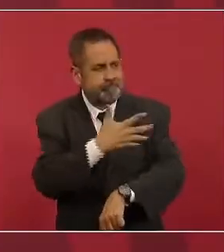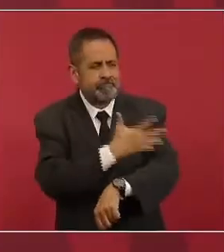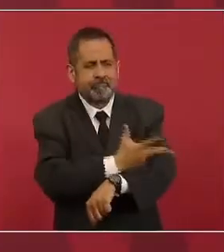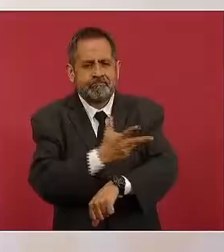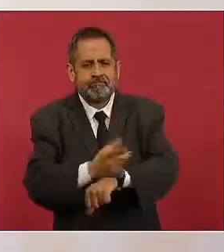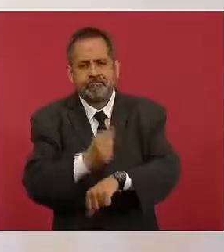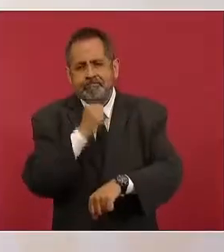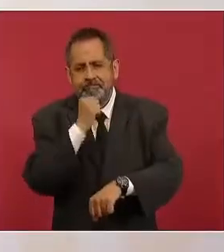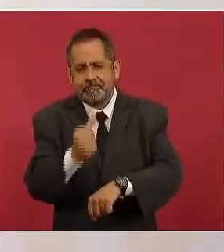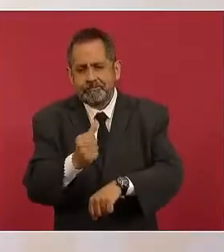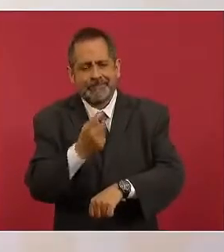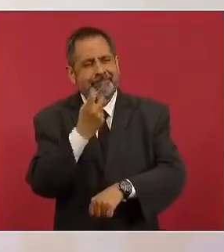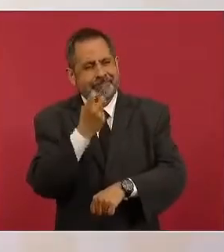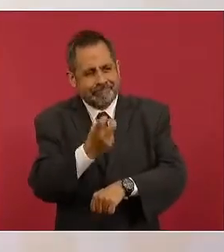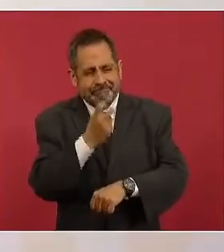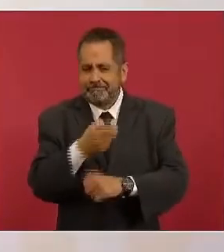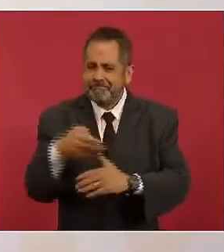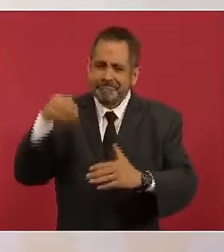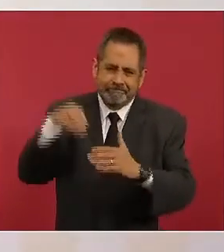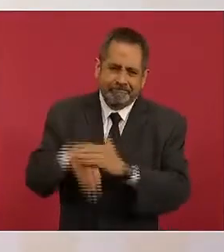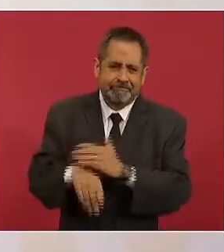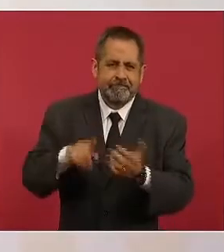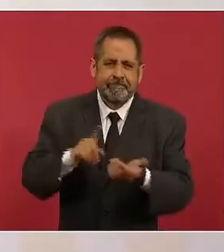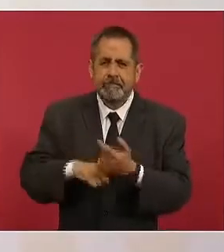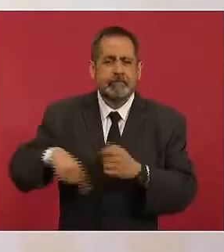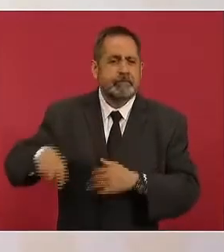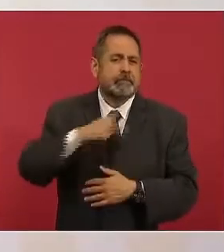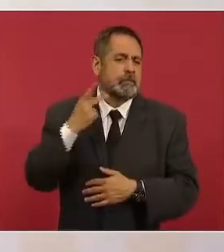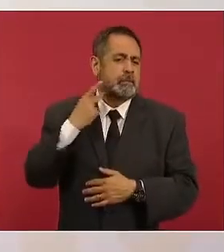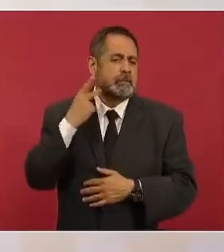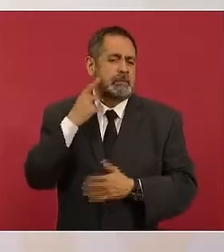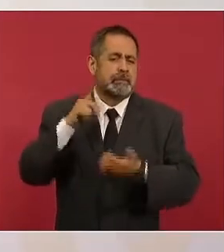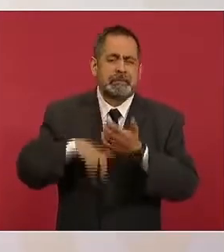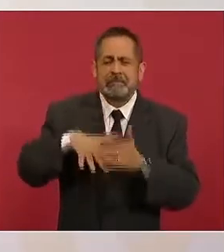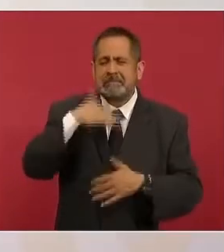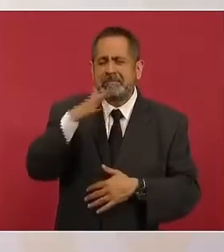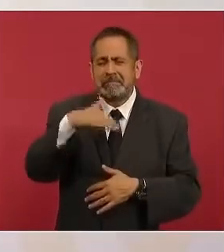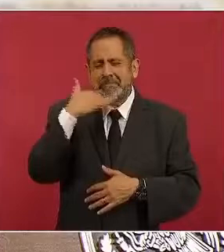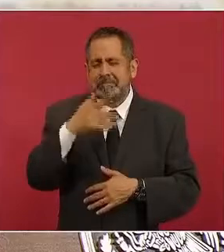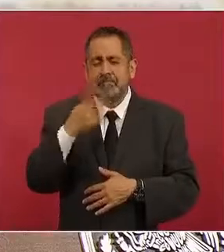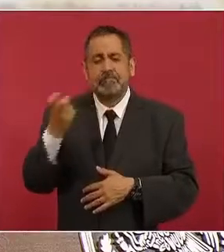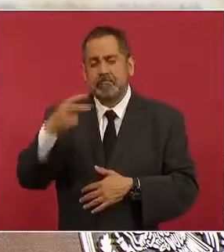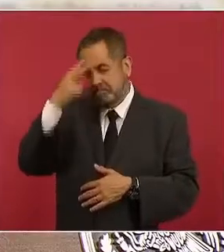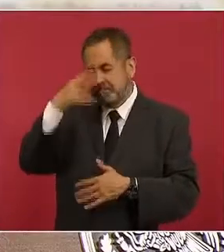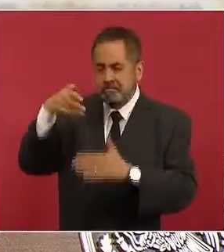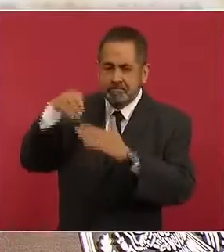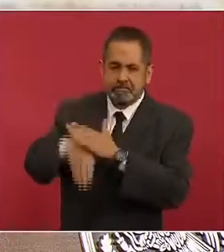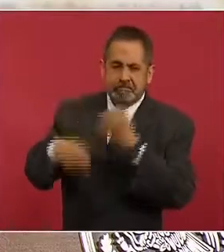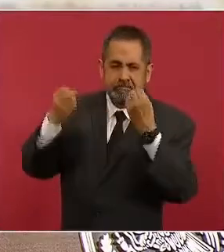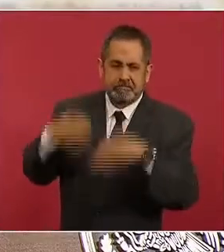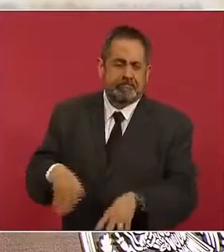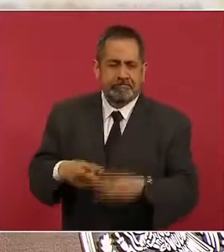Nada ha dañado más a México que la corrupción política. No olvidemos eso.